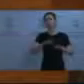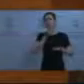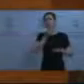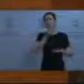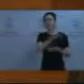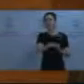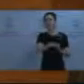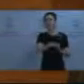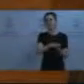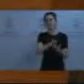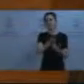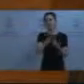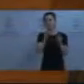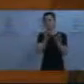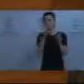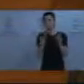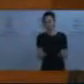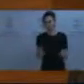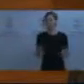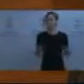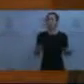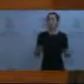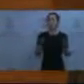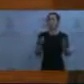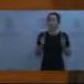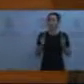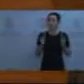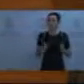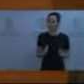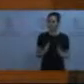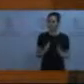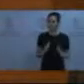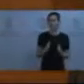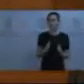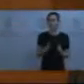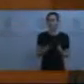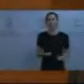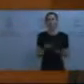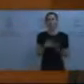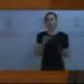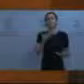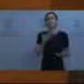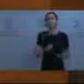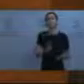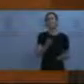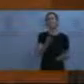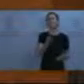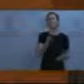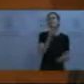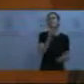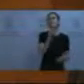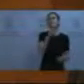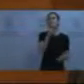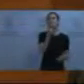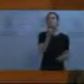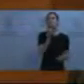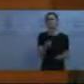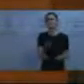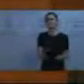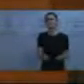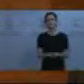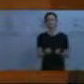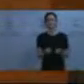en la pregunta. Y también, bueno, permítame que pueda calificarlo como una cierta línea de un